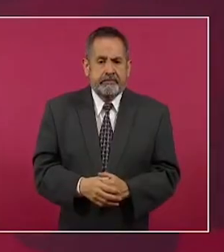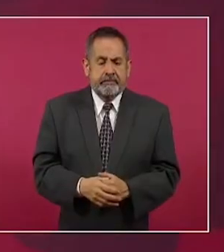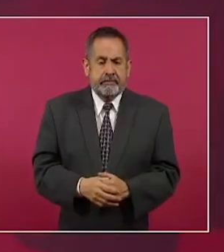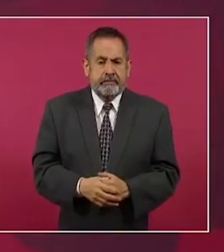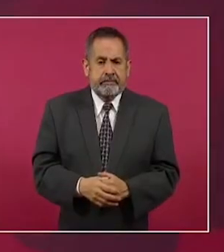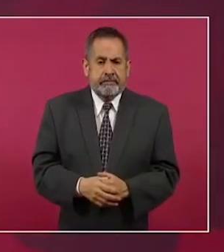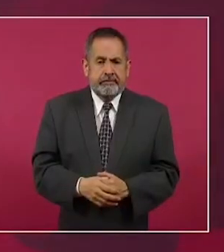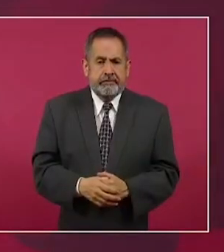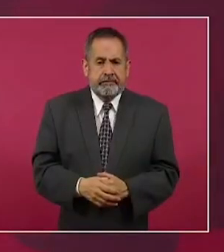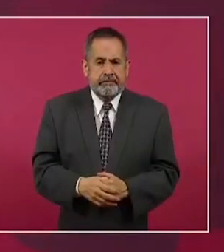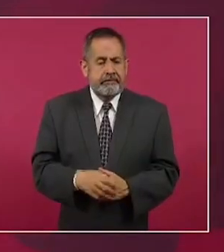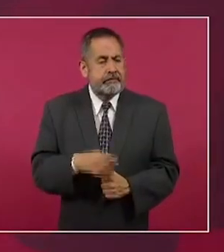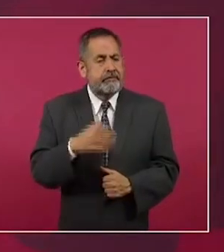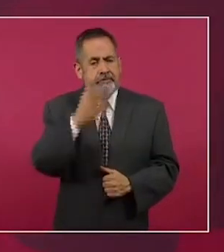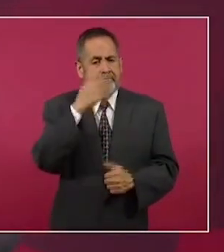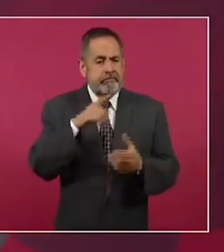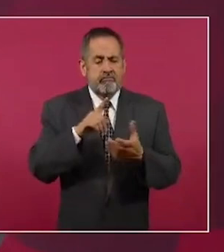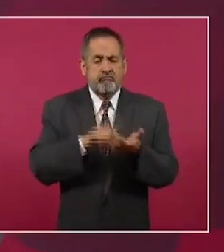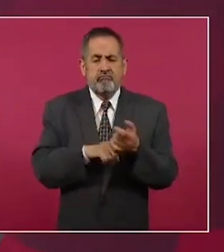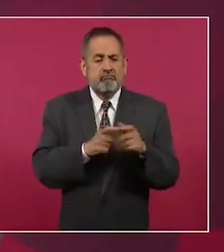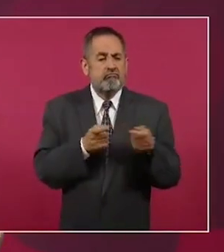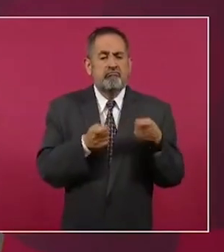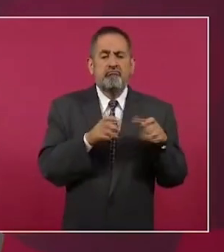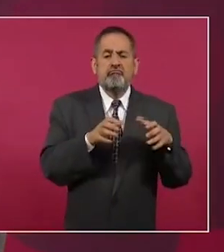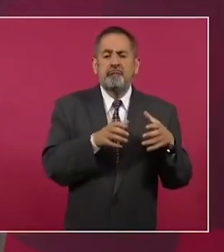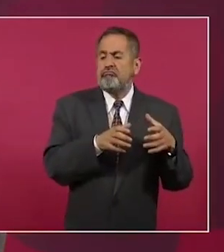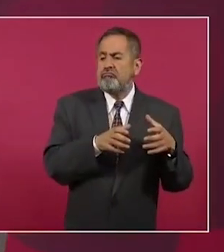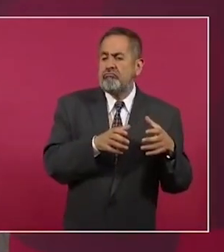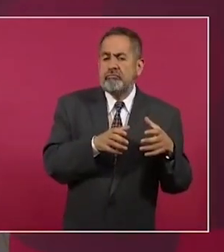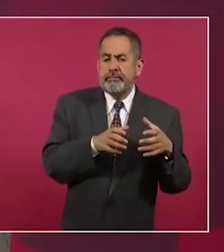los que tenían el control